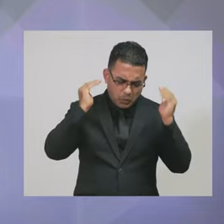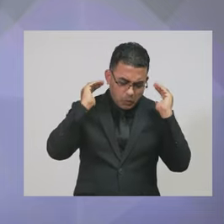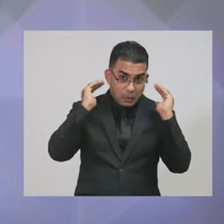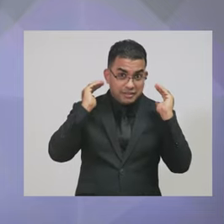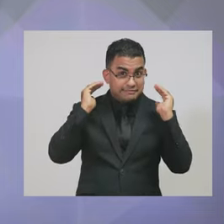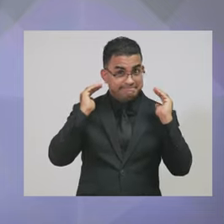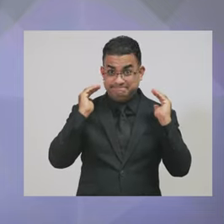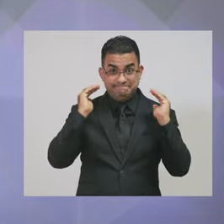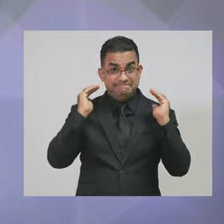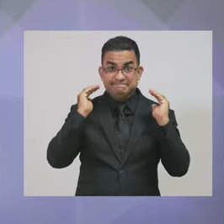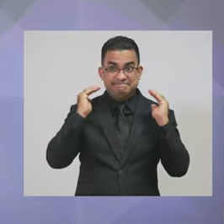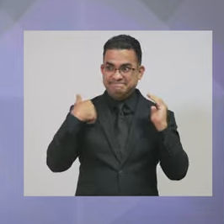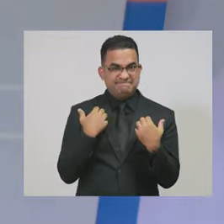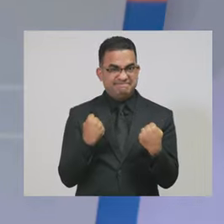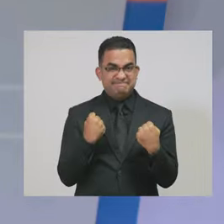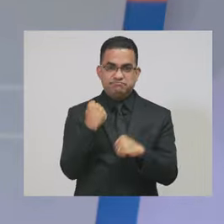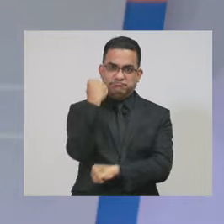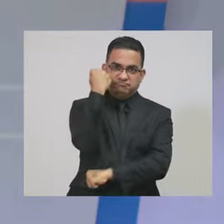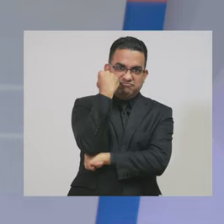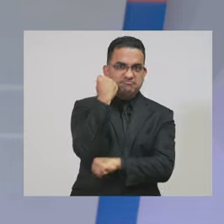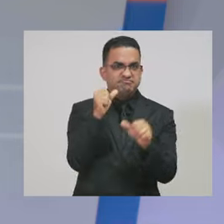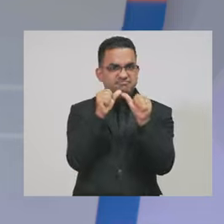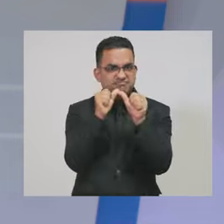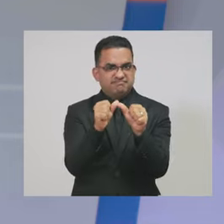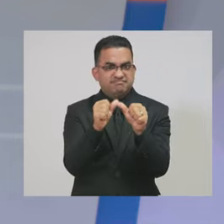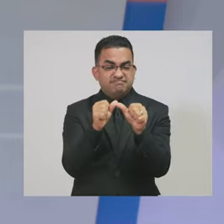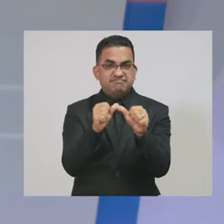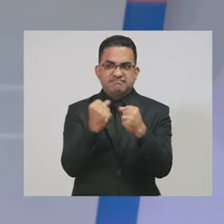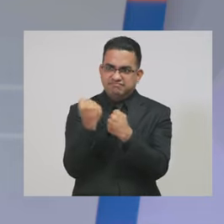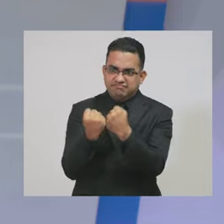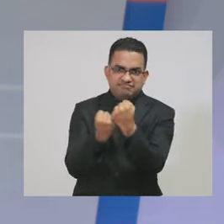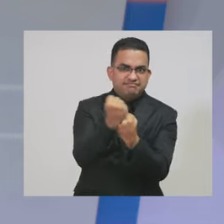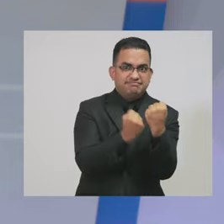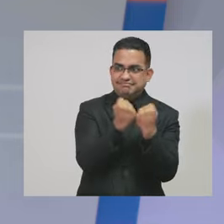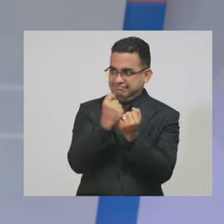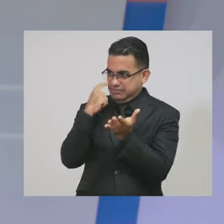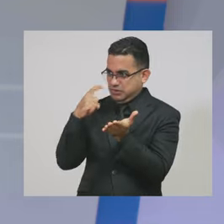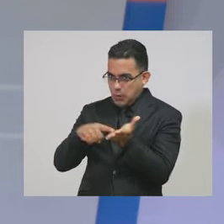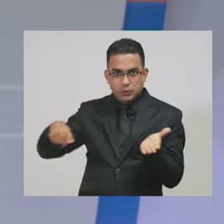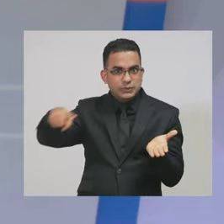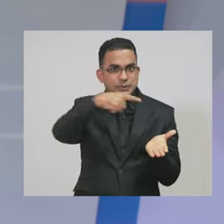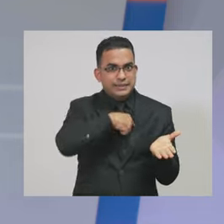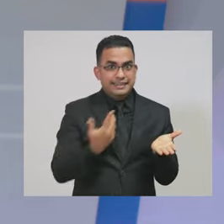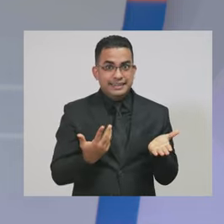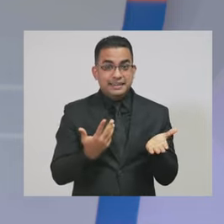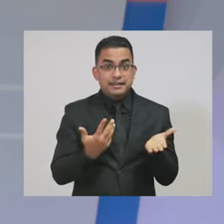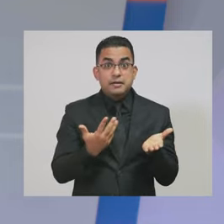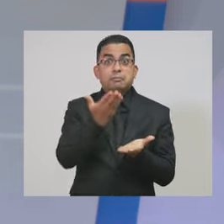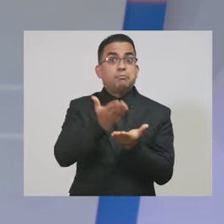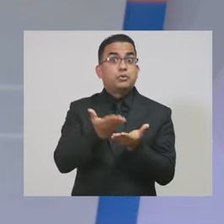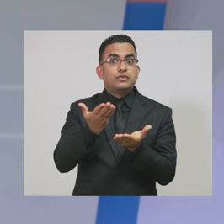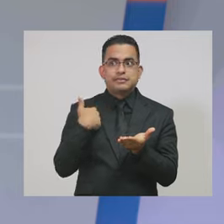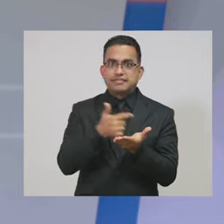demasiado no son aquellos que nos definen resistencia fortaleza y solidez nos definimos por la manera